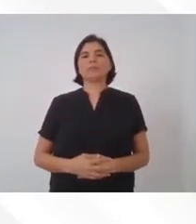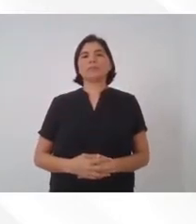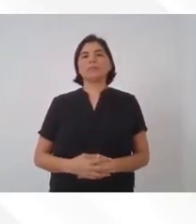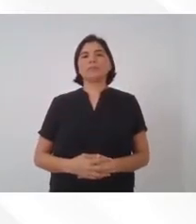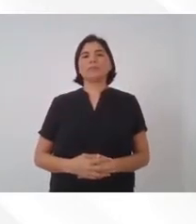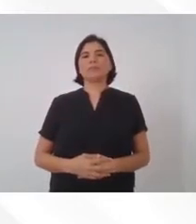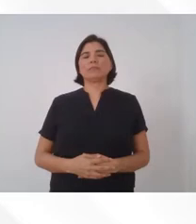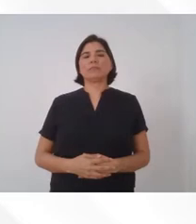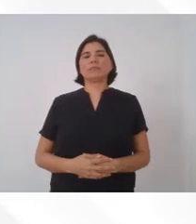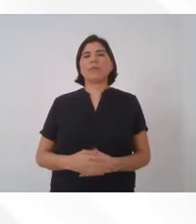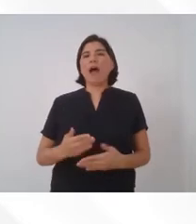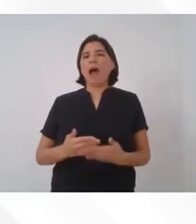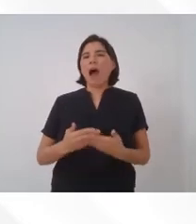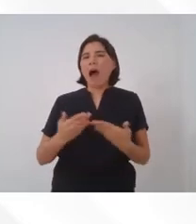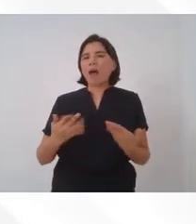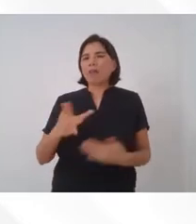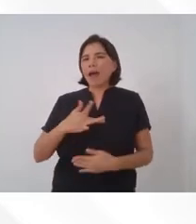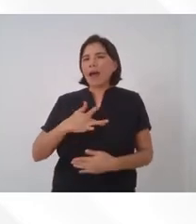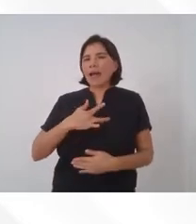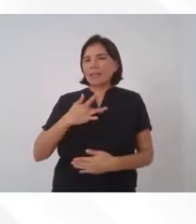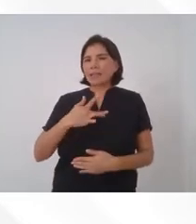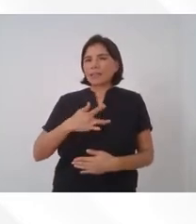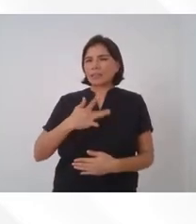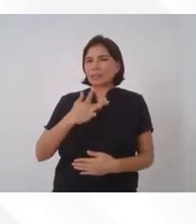corazón por 1 minuto.